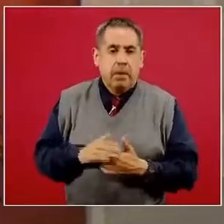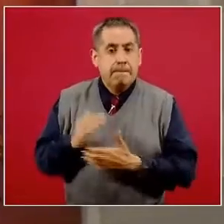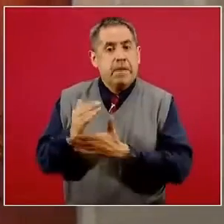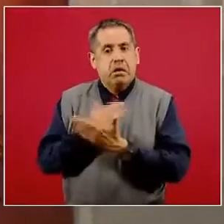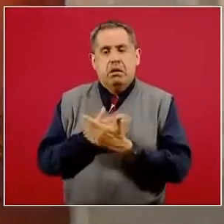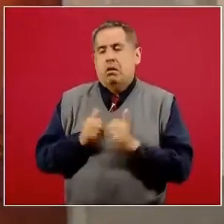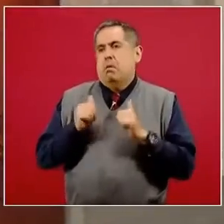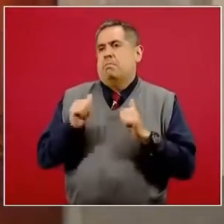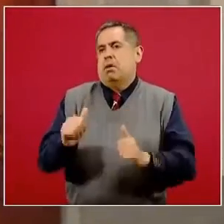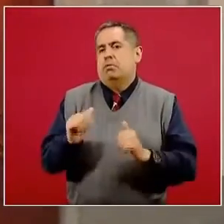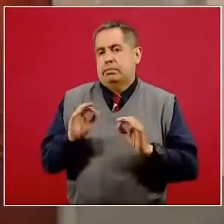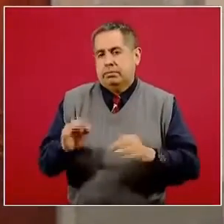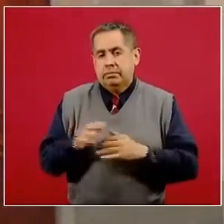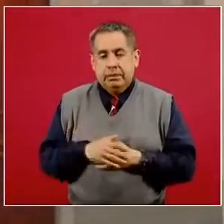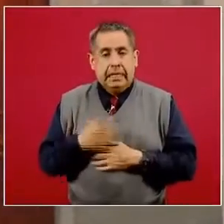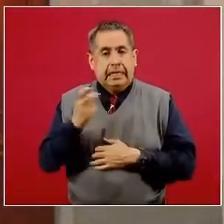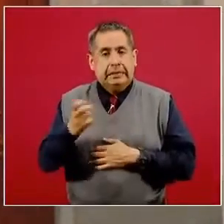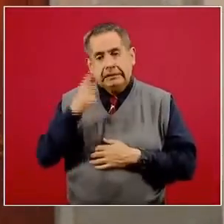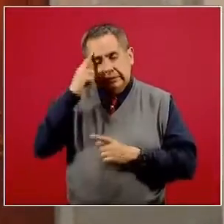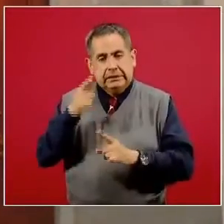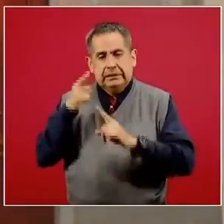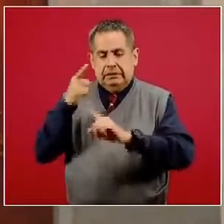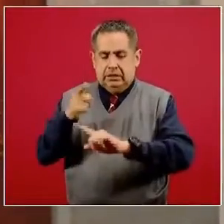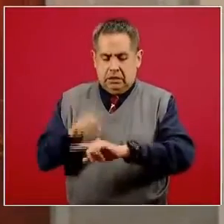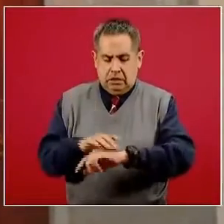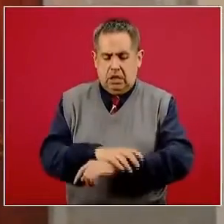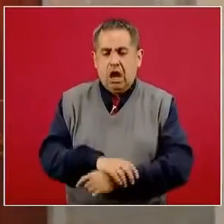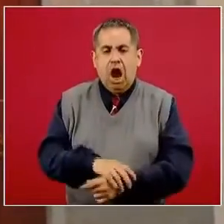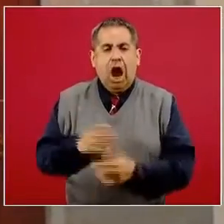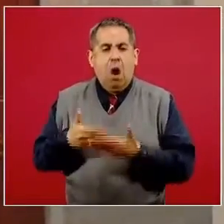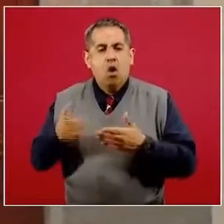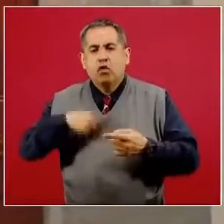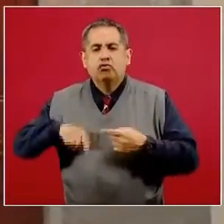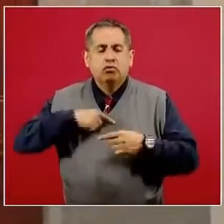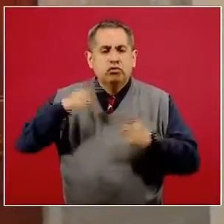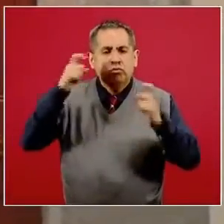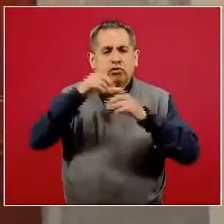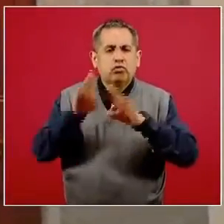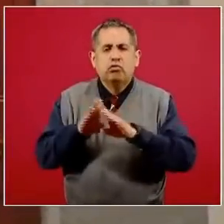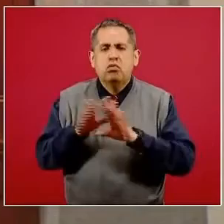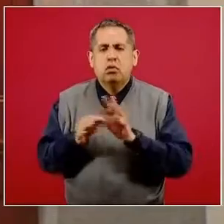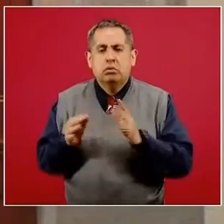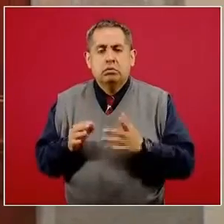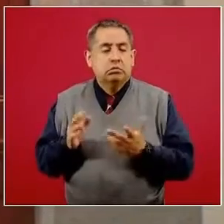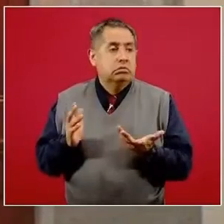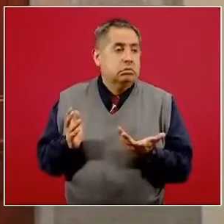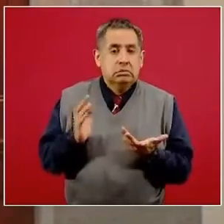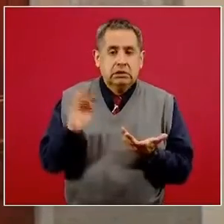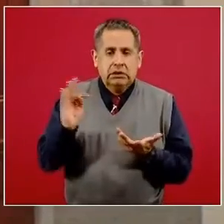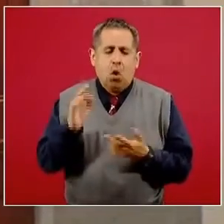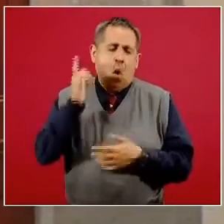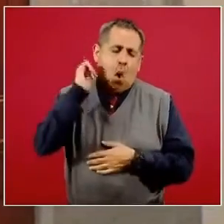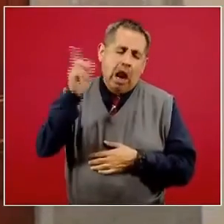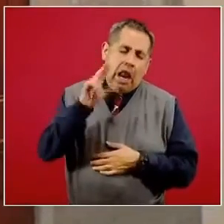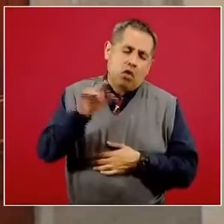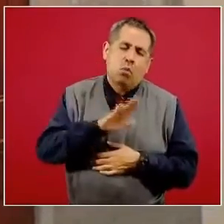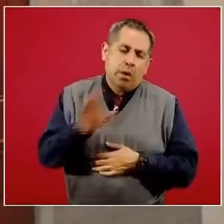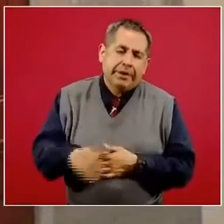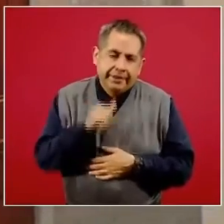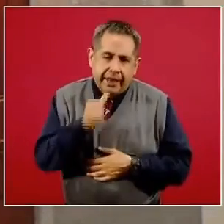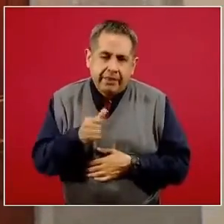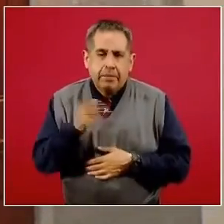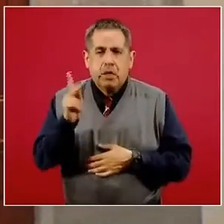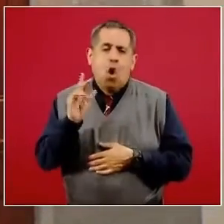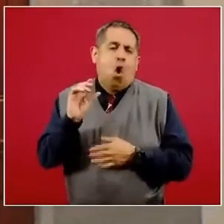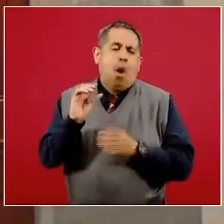bueno, hubiéramos querido, y este es el gran reto que nos encontramos ahora, que pues no hubiera habido ningún fallecido o que el